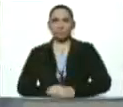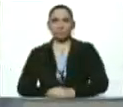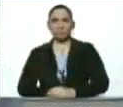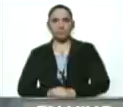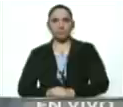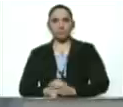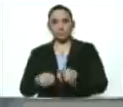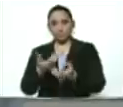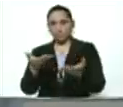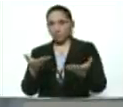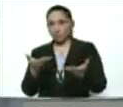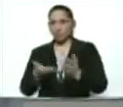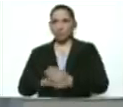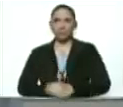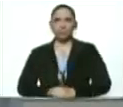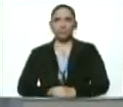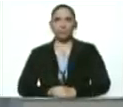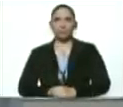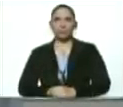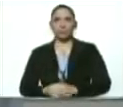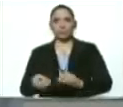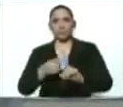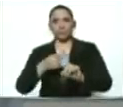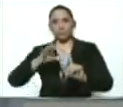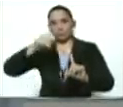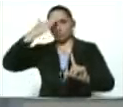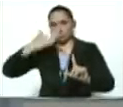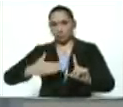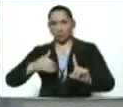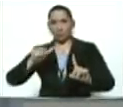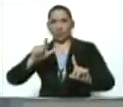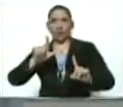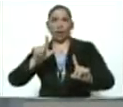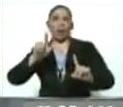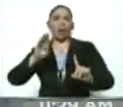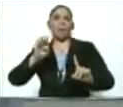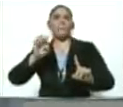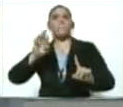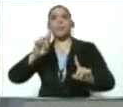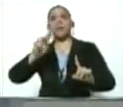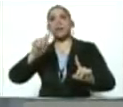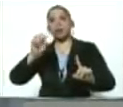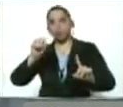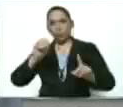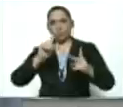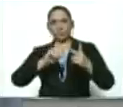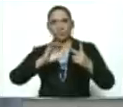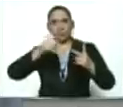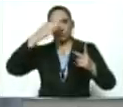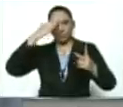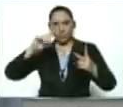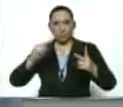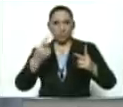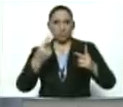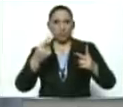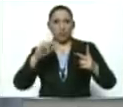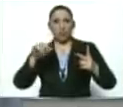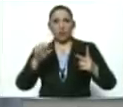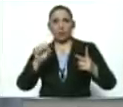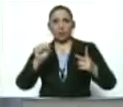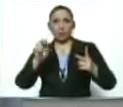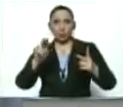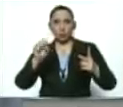son: primer teniente Alberto Castro Malaguera, sargento primero Jesús Manuel